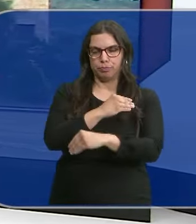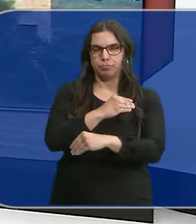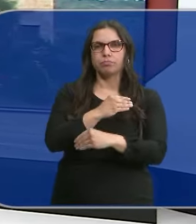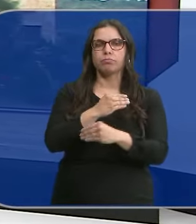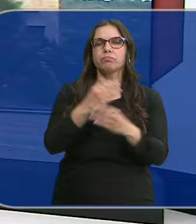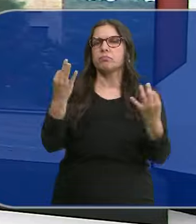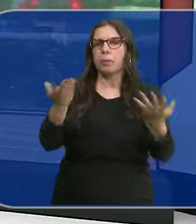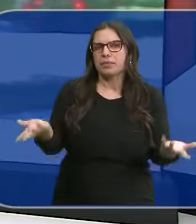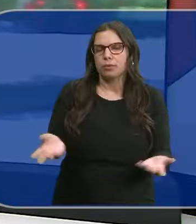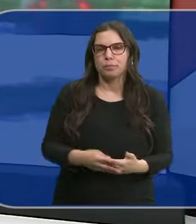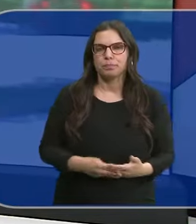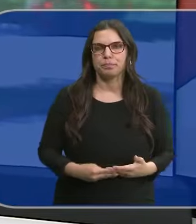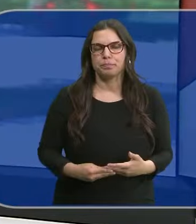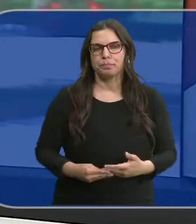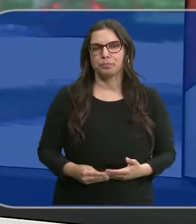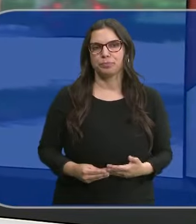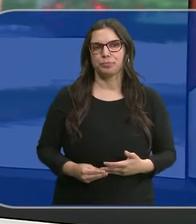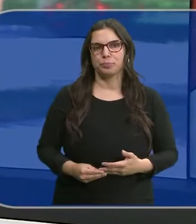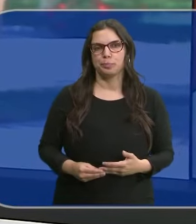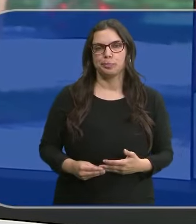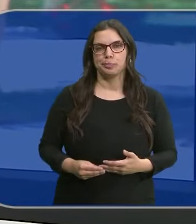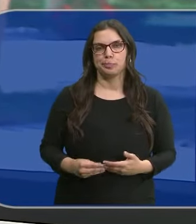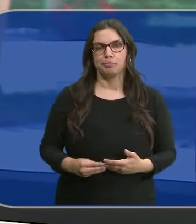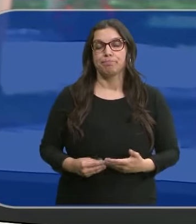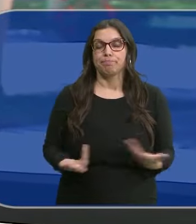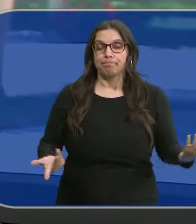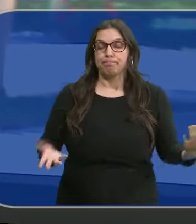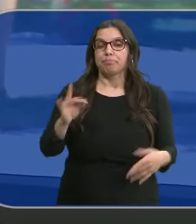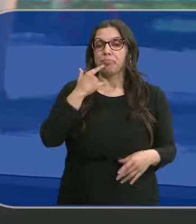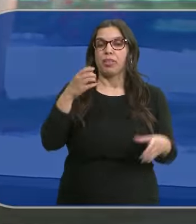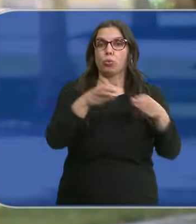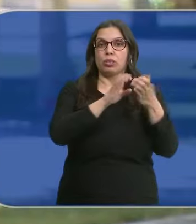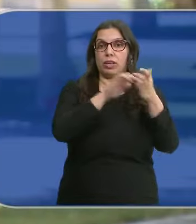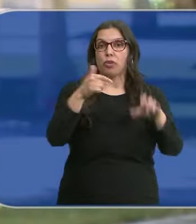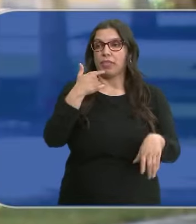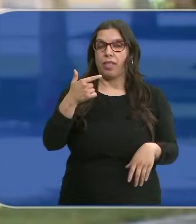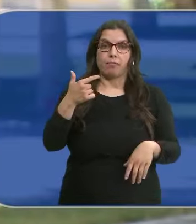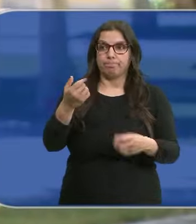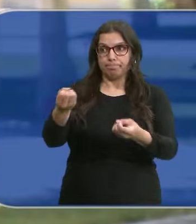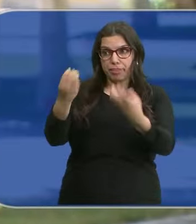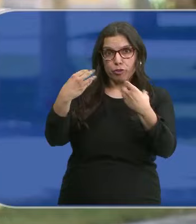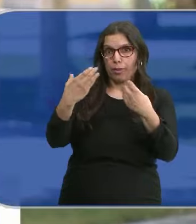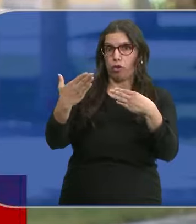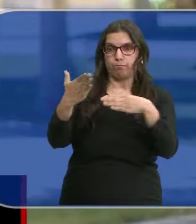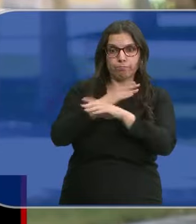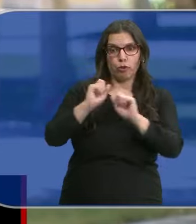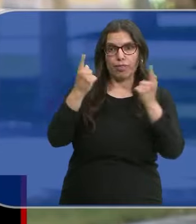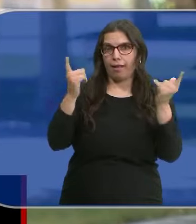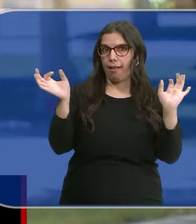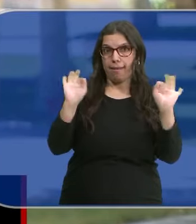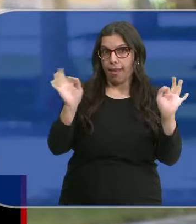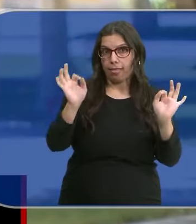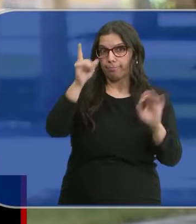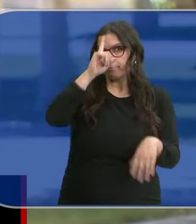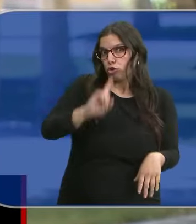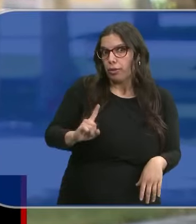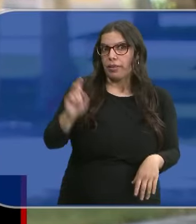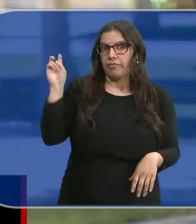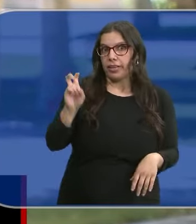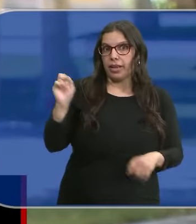¿Qué ha pasado? Ana Rayaces. Sí, pues que la Junta asegura que no han recibido ninguna información oficial sobre la llegada de estas